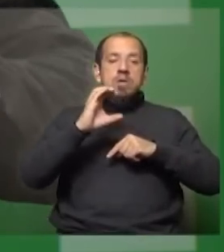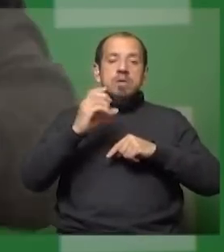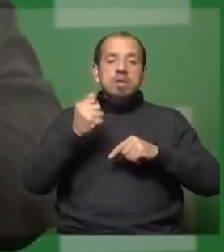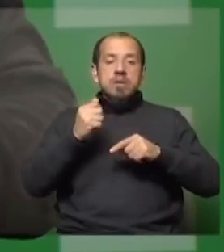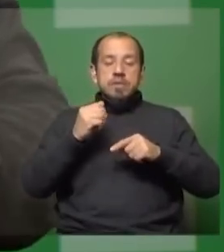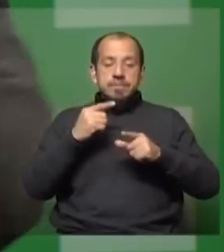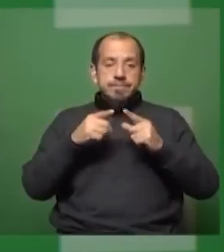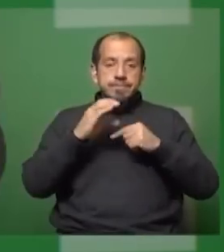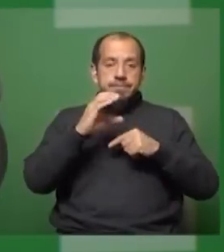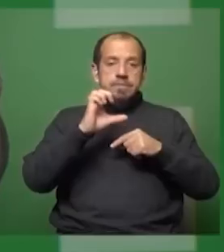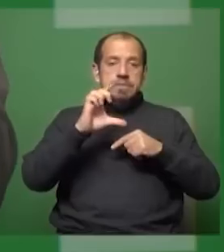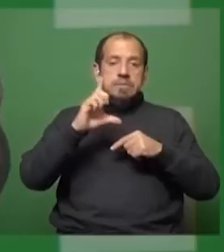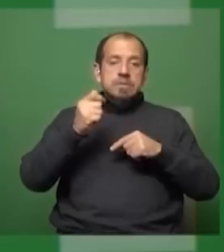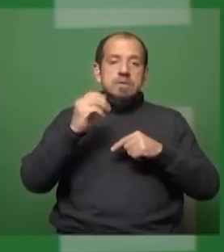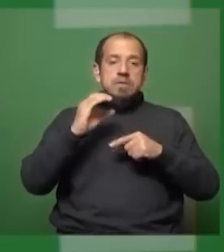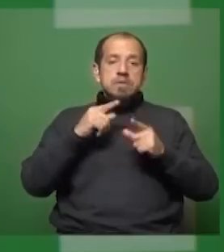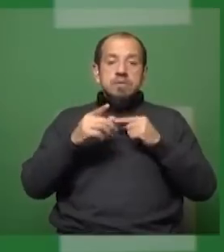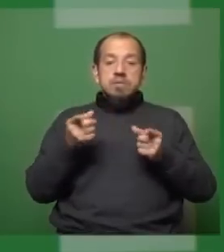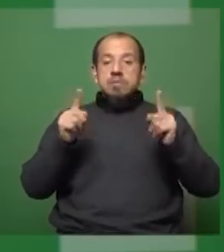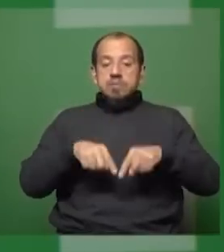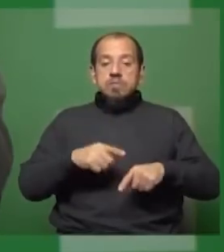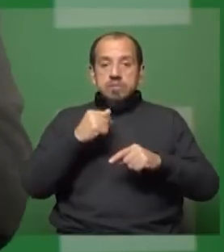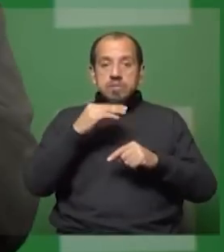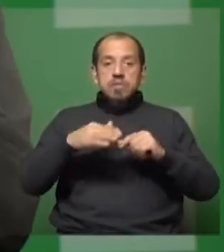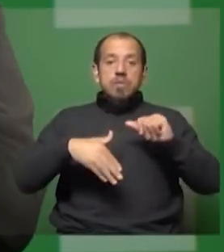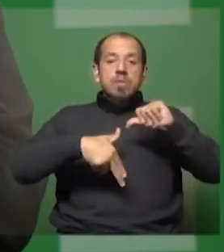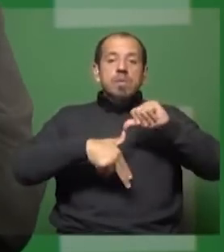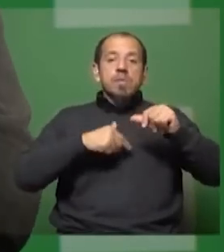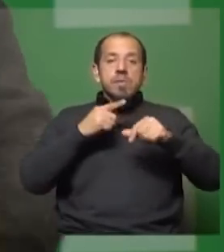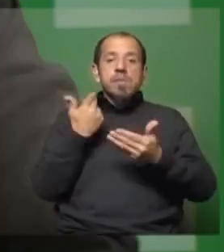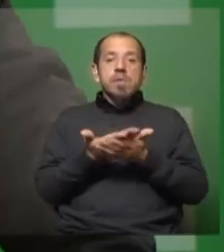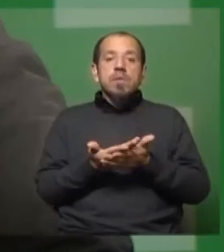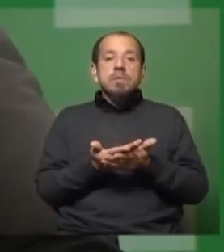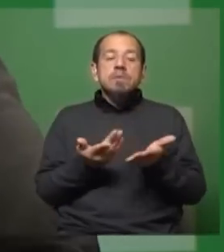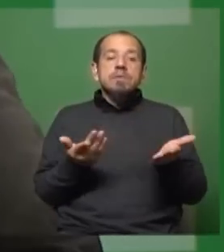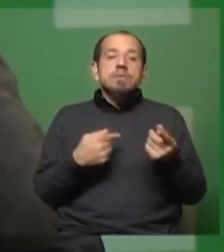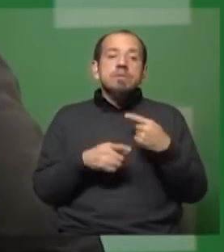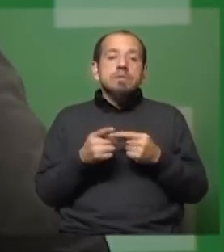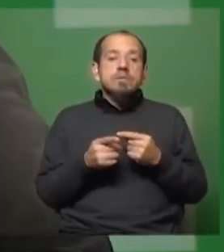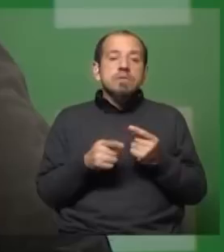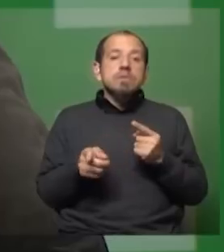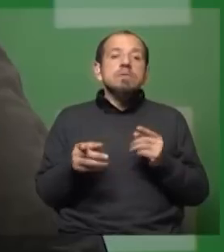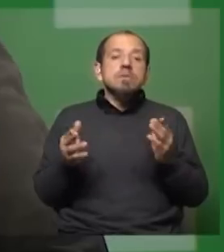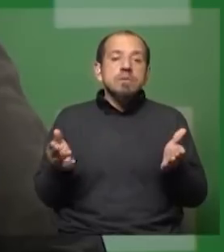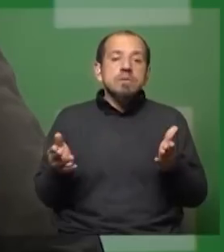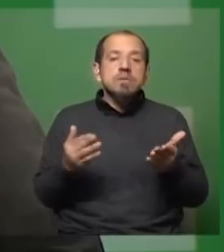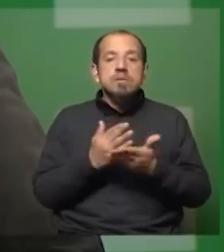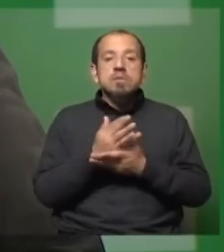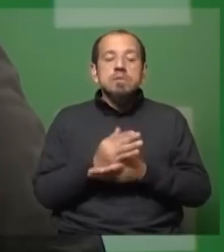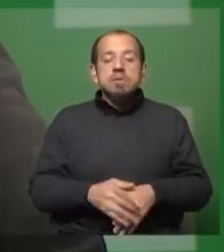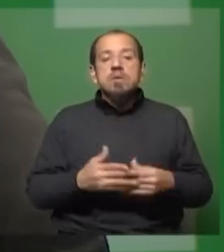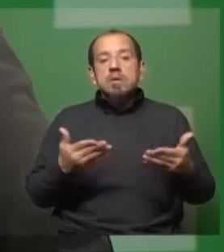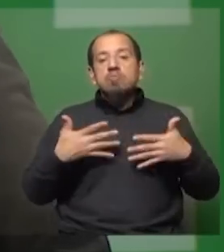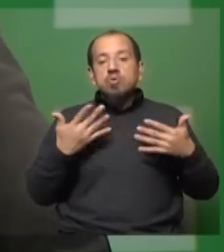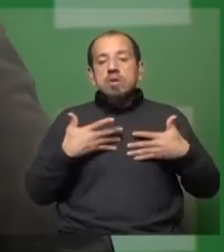tres lugares donde estamos tratando de recolocar América Latina sus planteos pero evitar esta idea de ser siempre que se queja